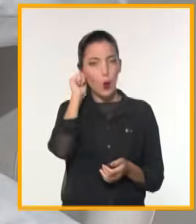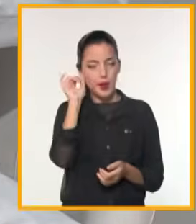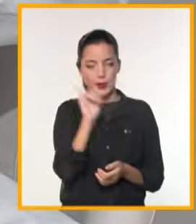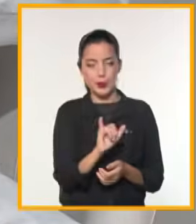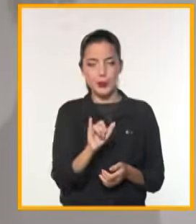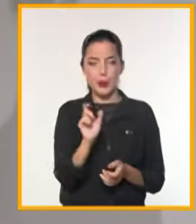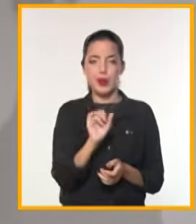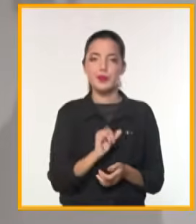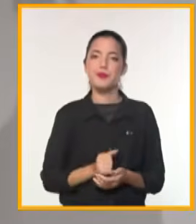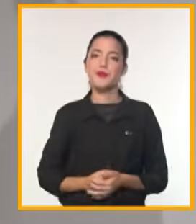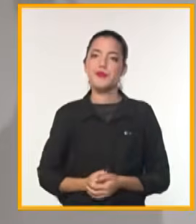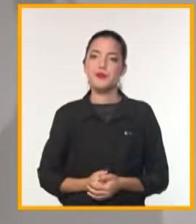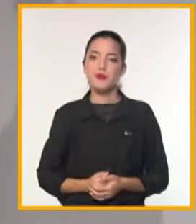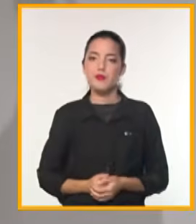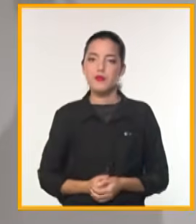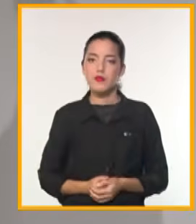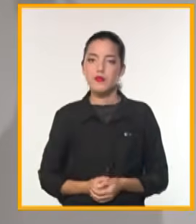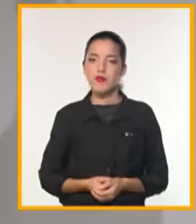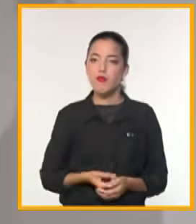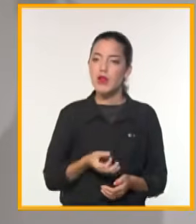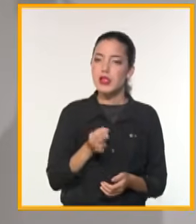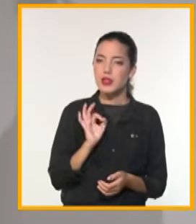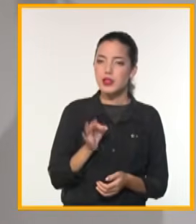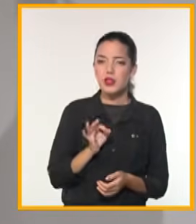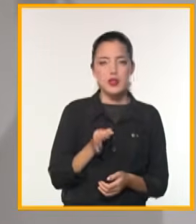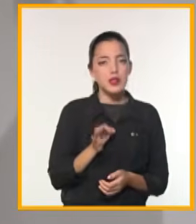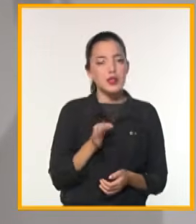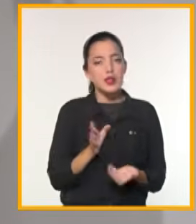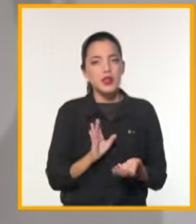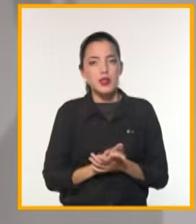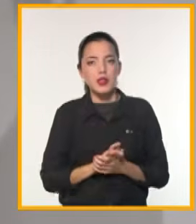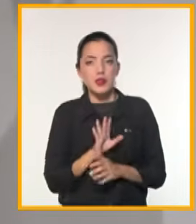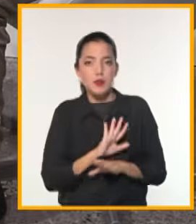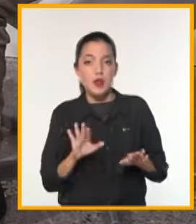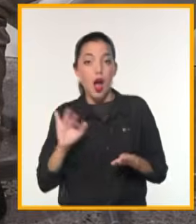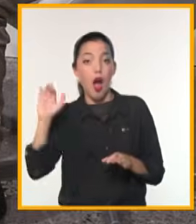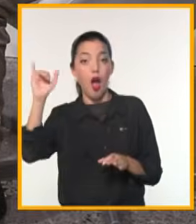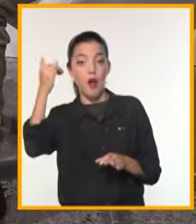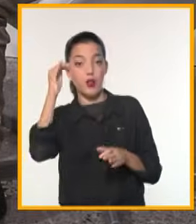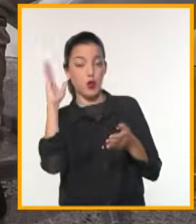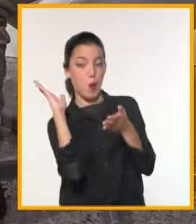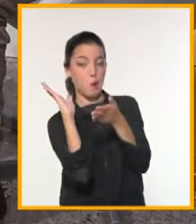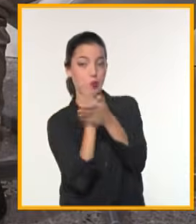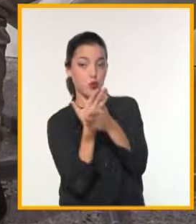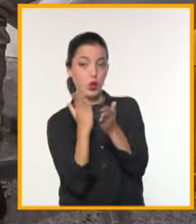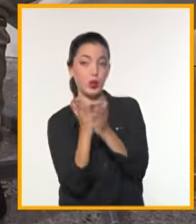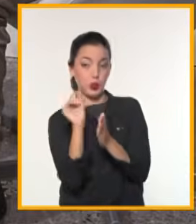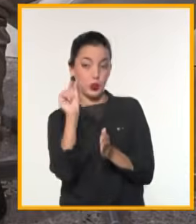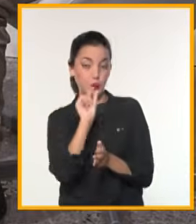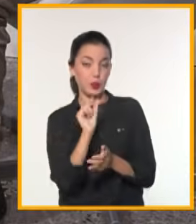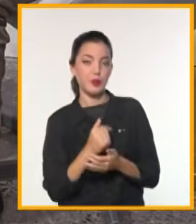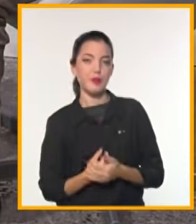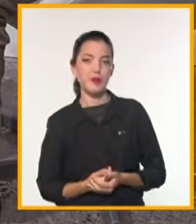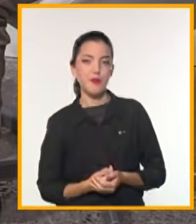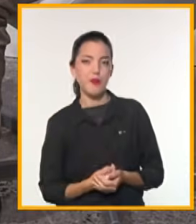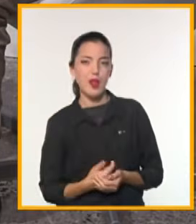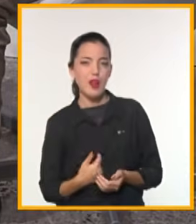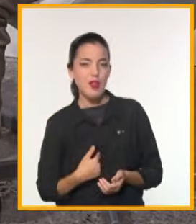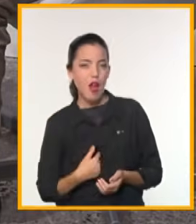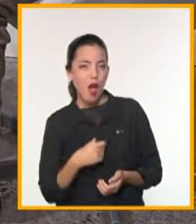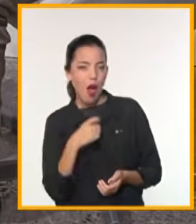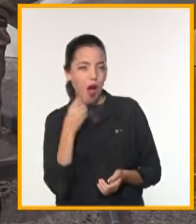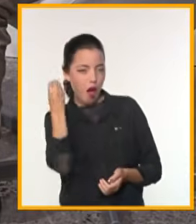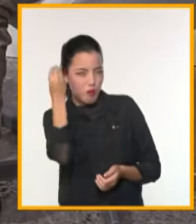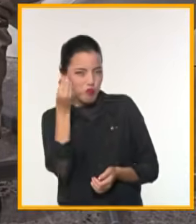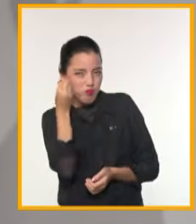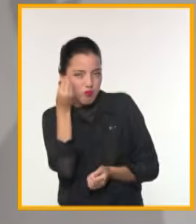Ahora, cuando deja la aviación, los estudios de aviación, ya tenía el bichito ya Jorge tenía el